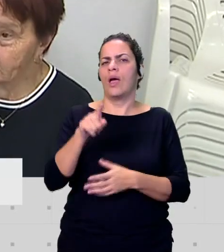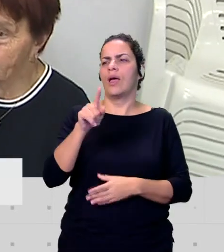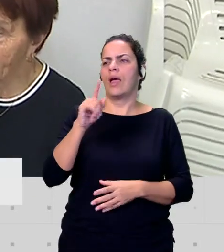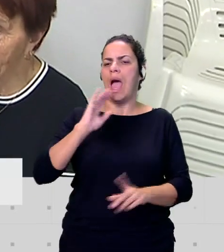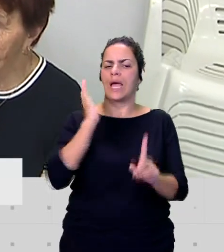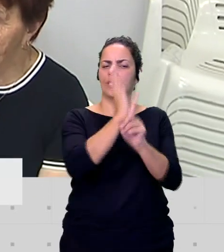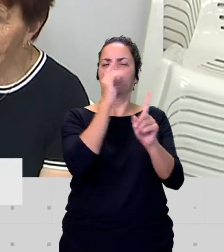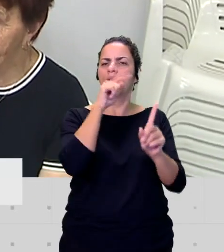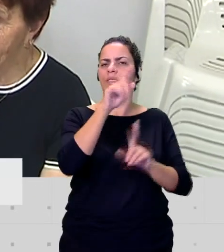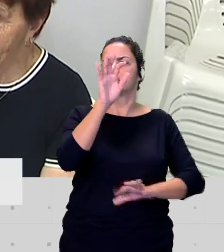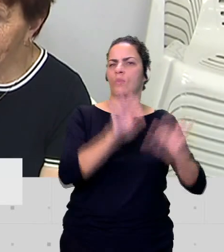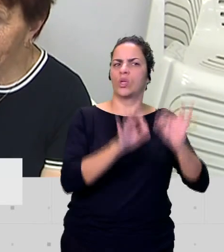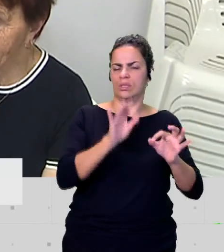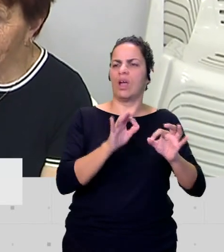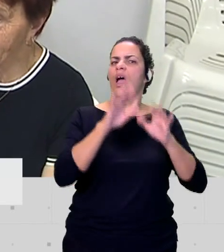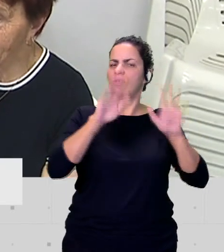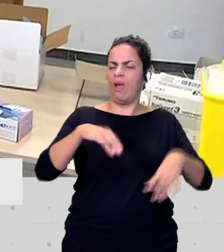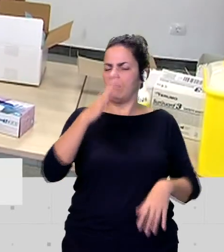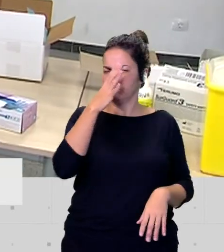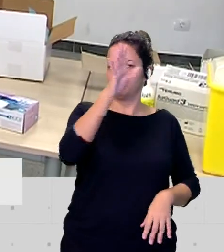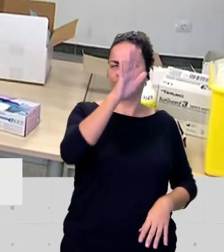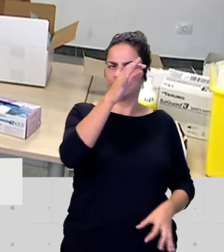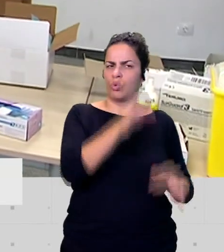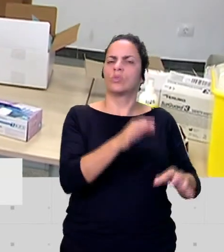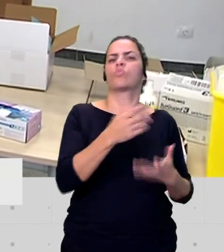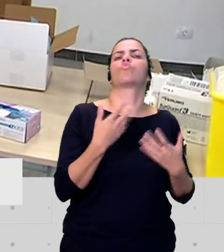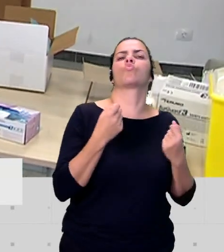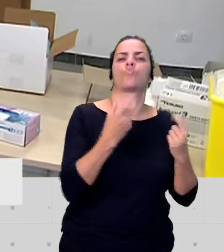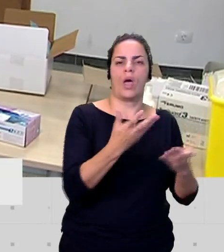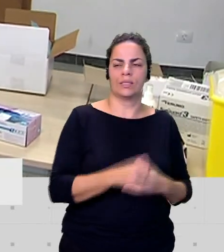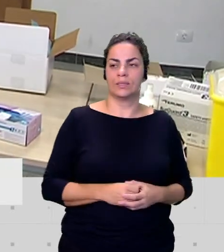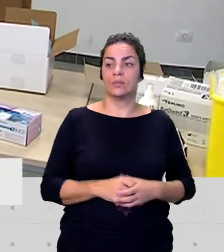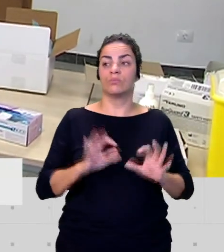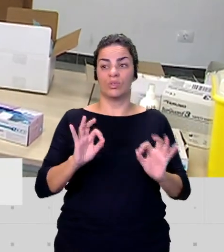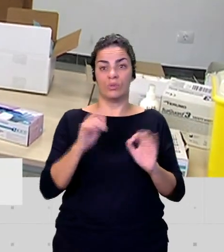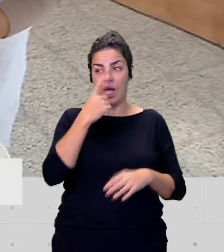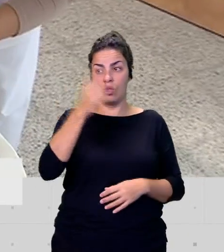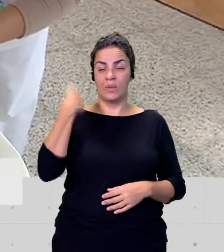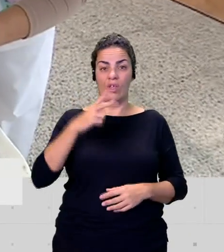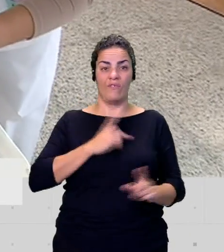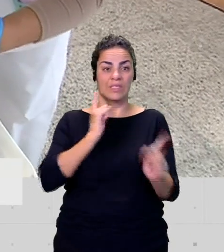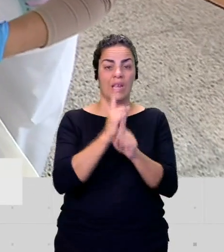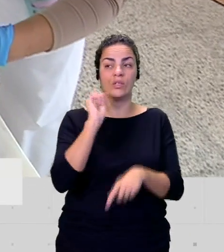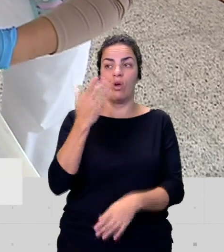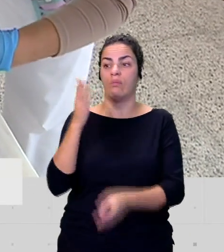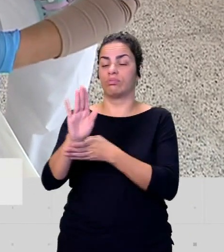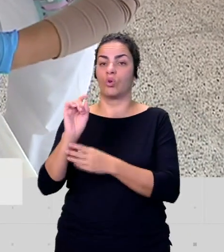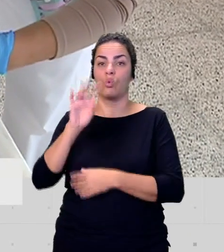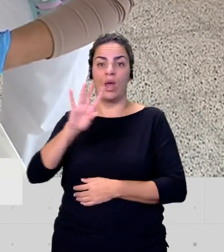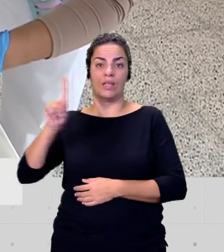agresiones acaban en una vía de denuncia? Pues a la Fiscalía precisamente el año pasado llegaron solamente 41